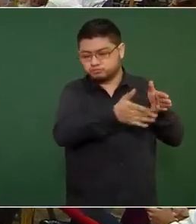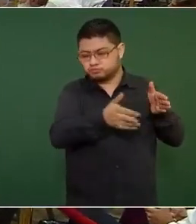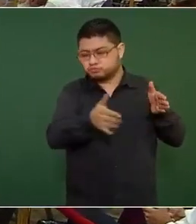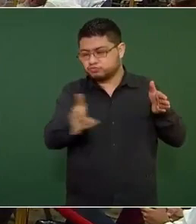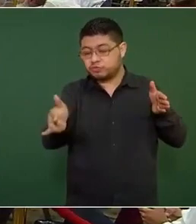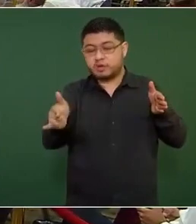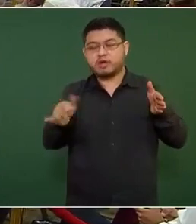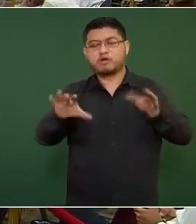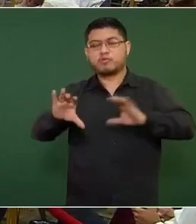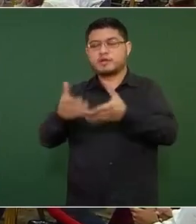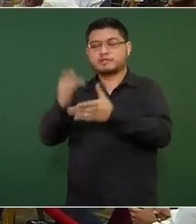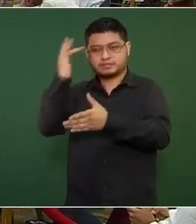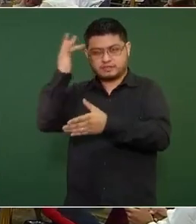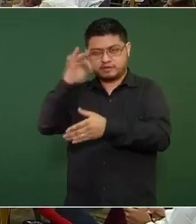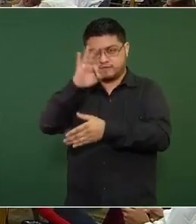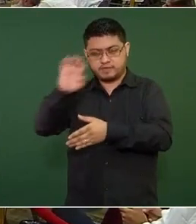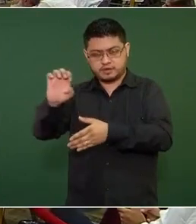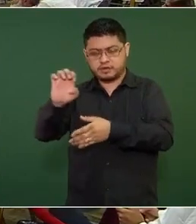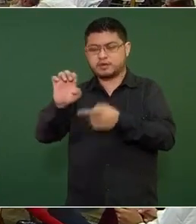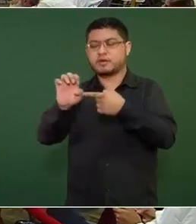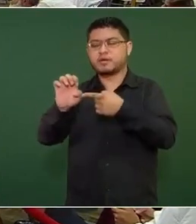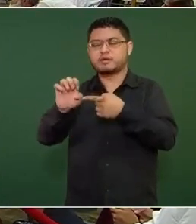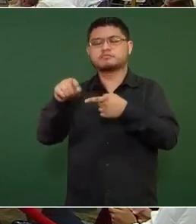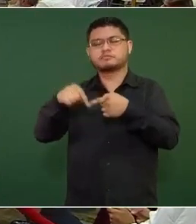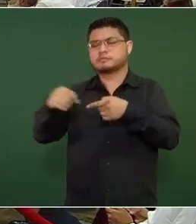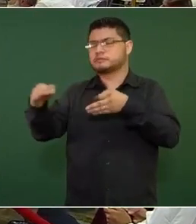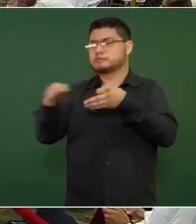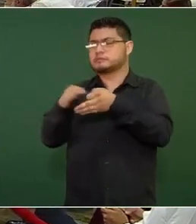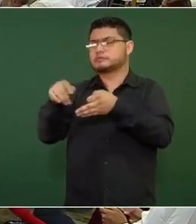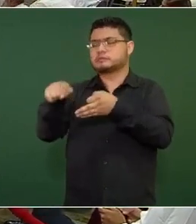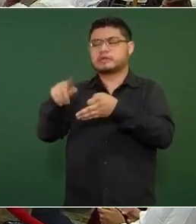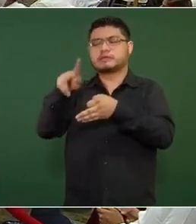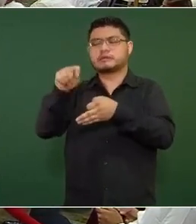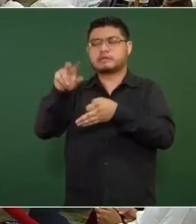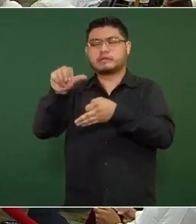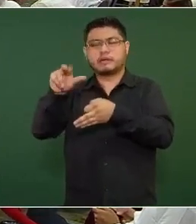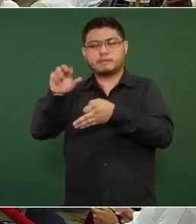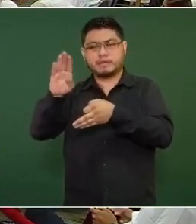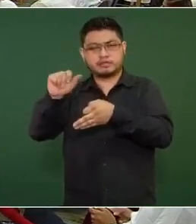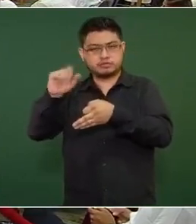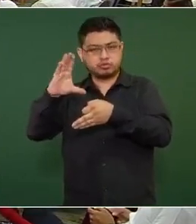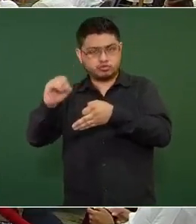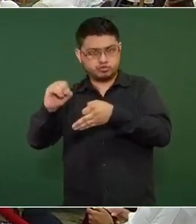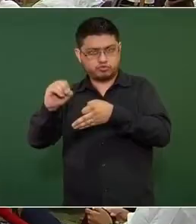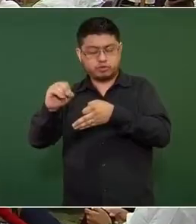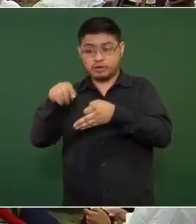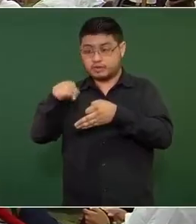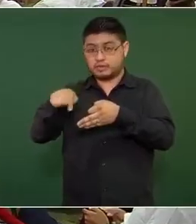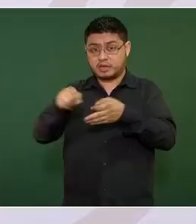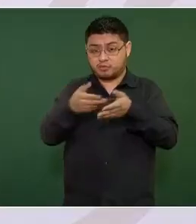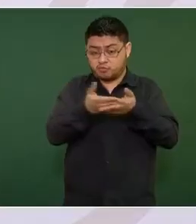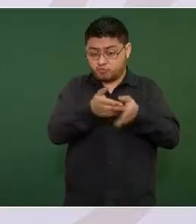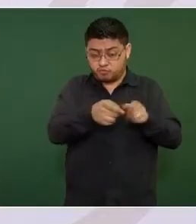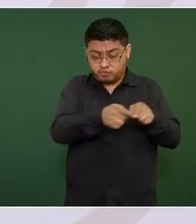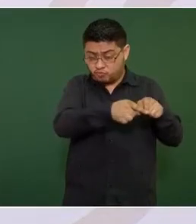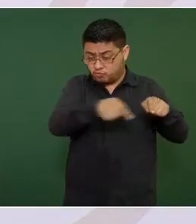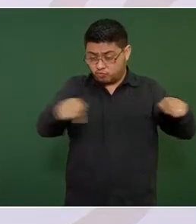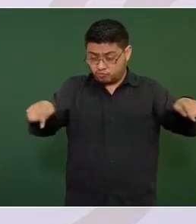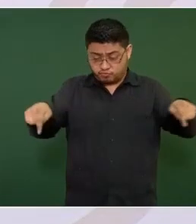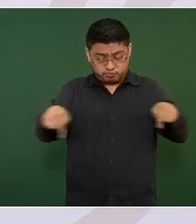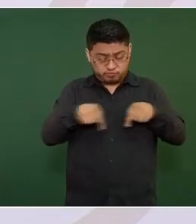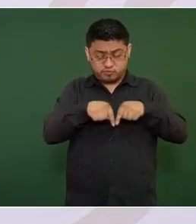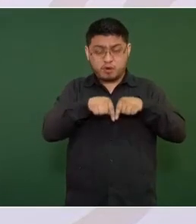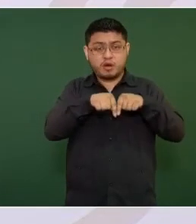de Santa Fe, fundado por Tata Vasco de Quiroga. En esta extensa superficie de 800